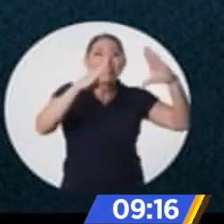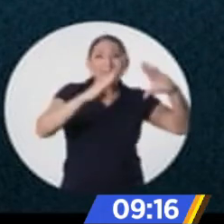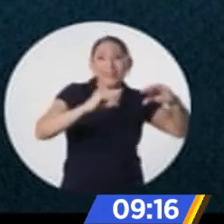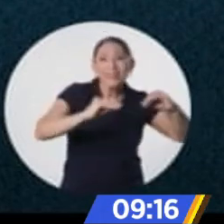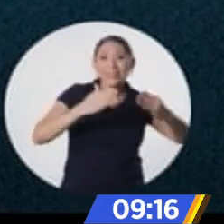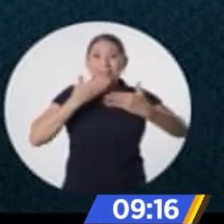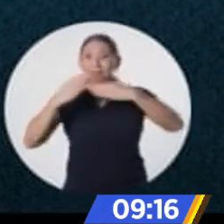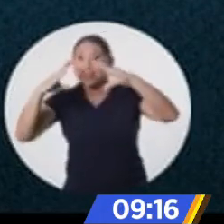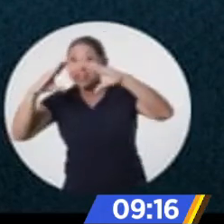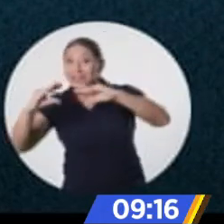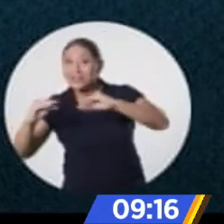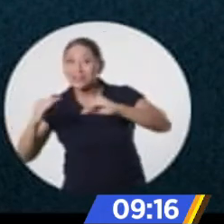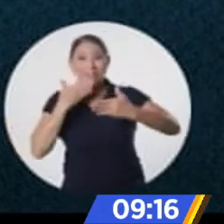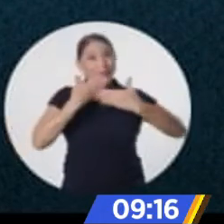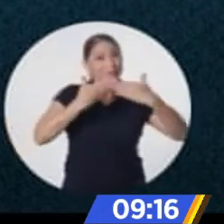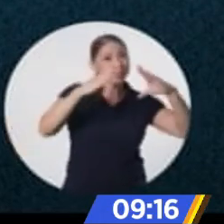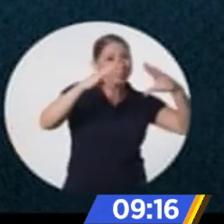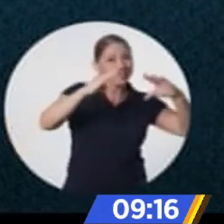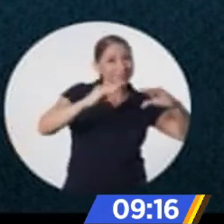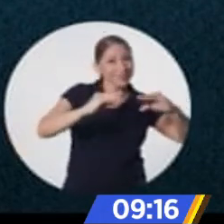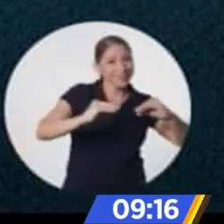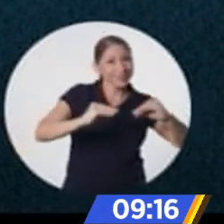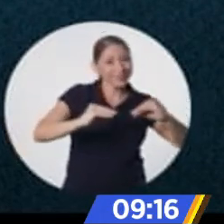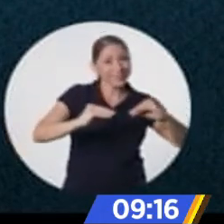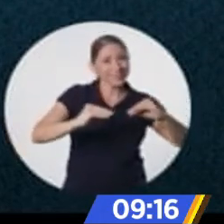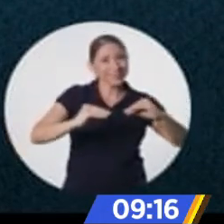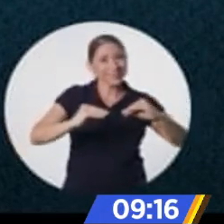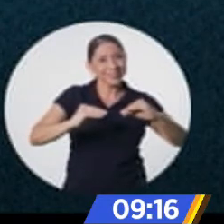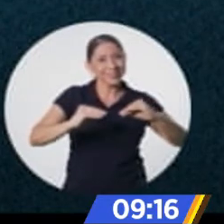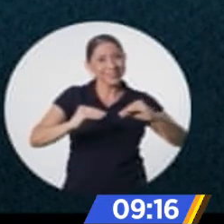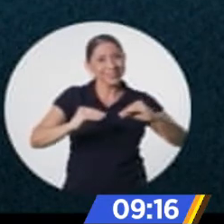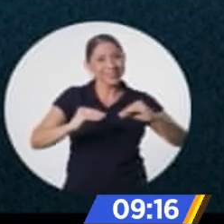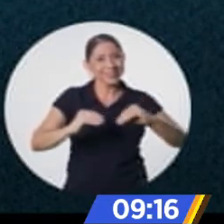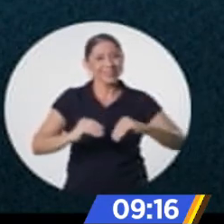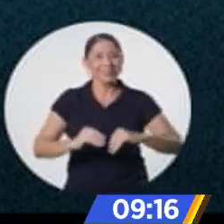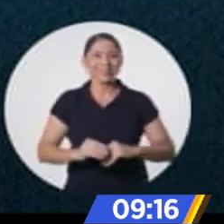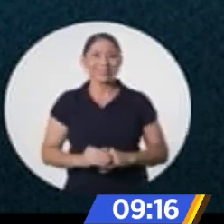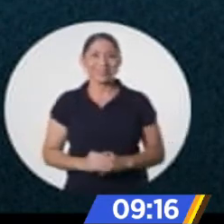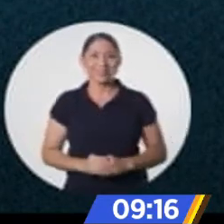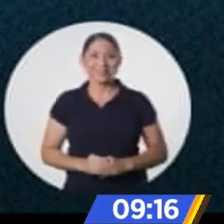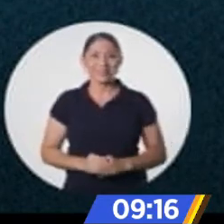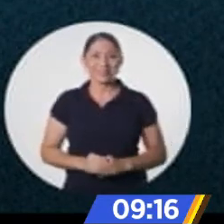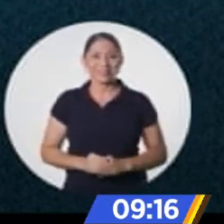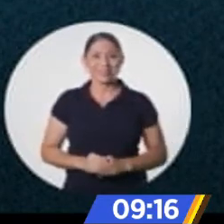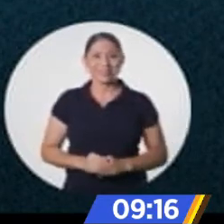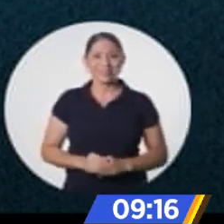amor. ¡Buenas noches! ¡Buenas noches! ¡Buenas